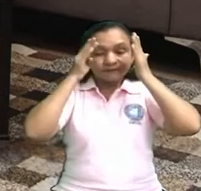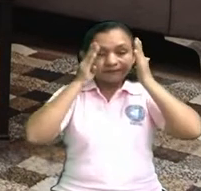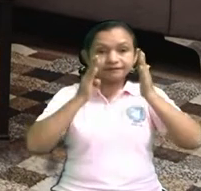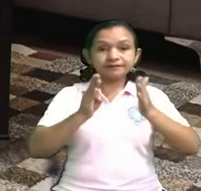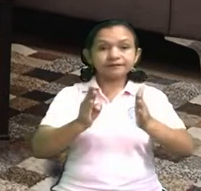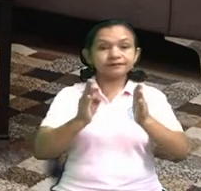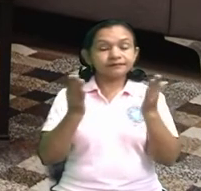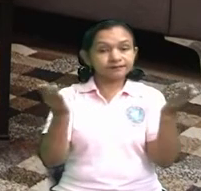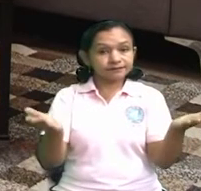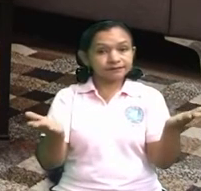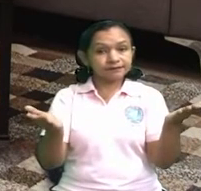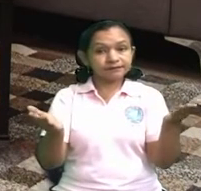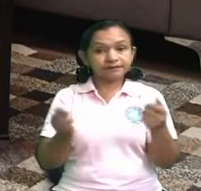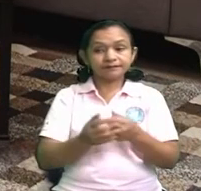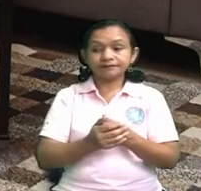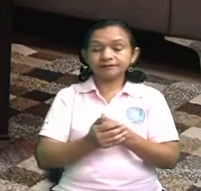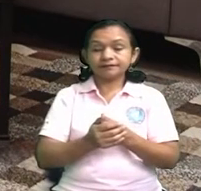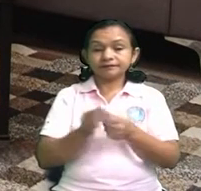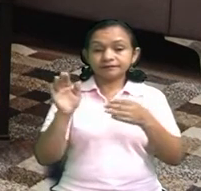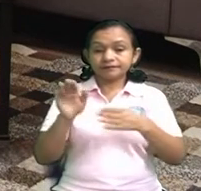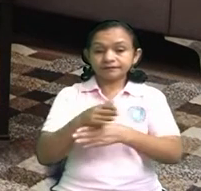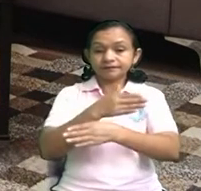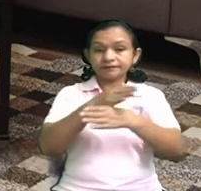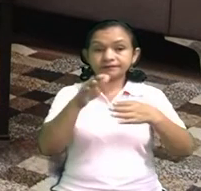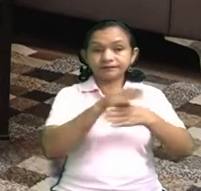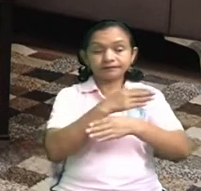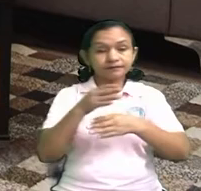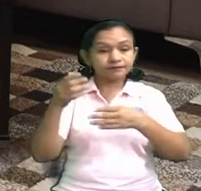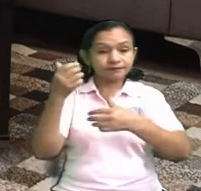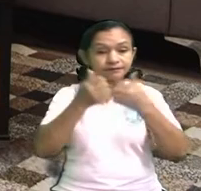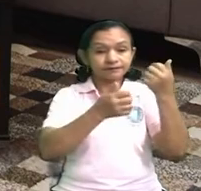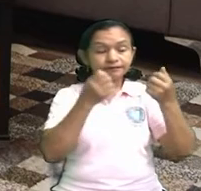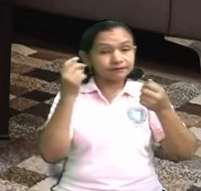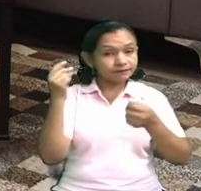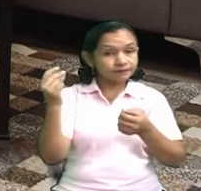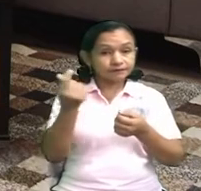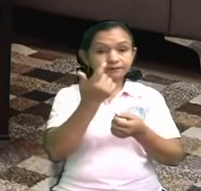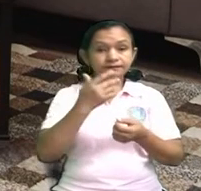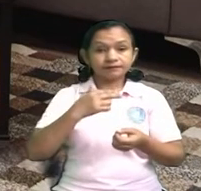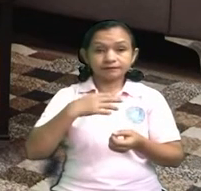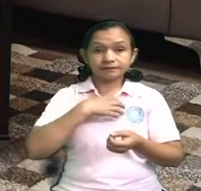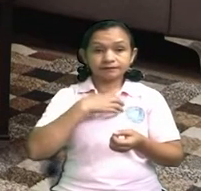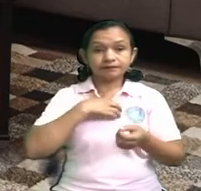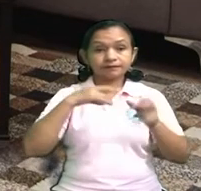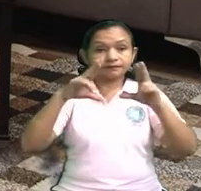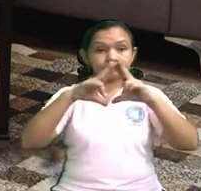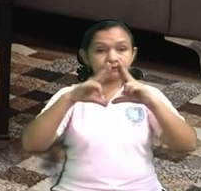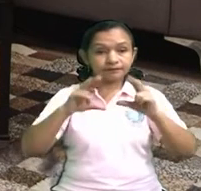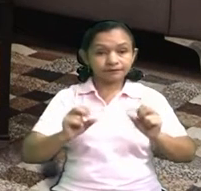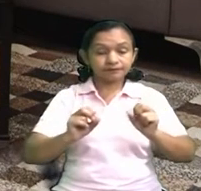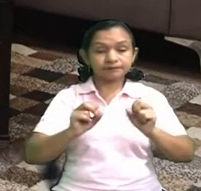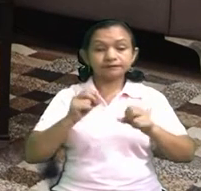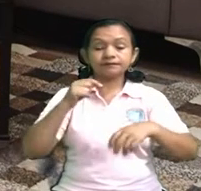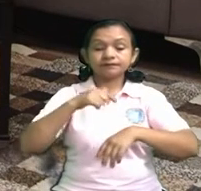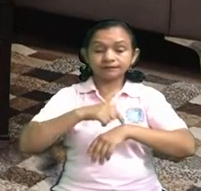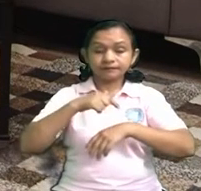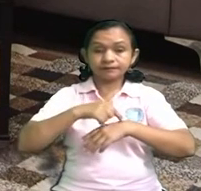atención, ¿verdad?, a las distintas emergencias, y entramos en un